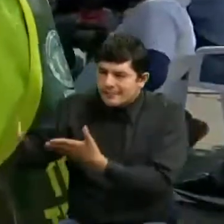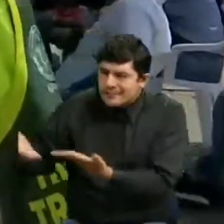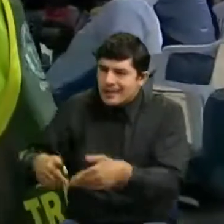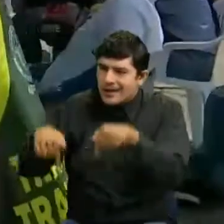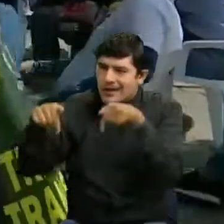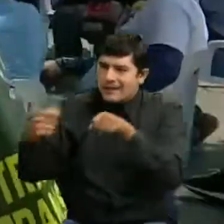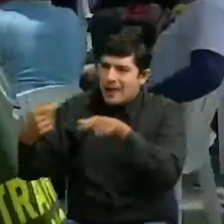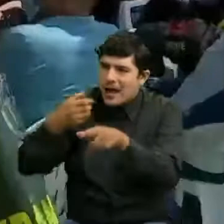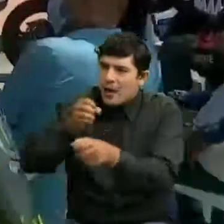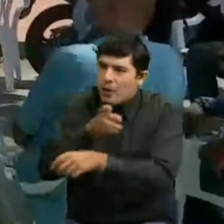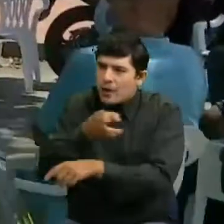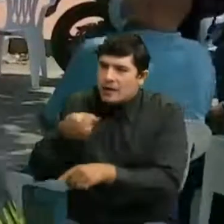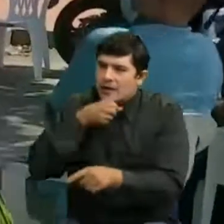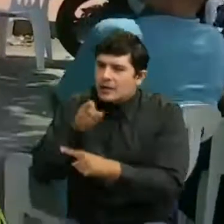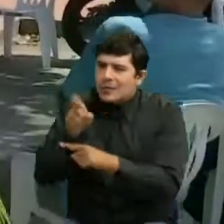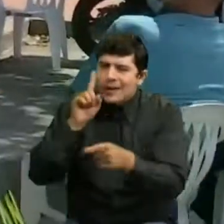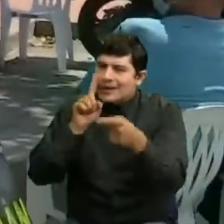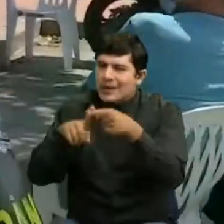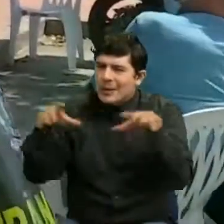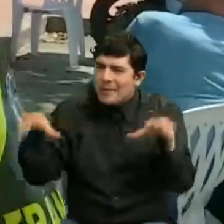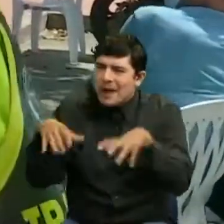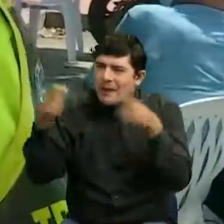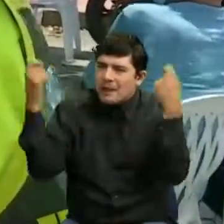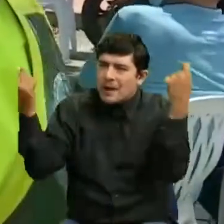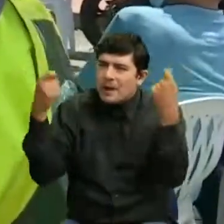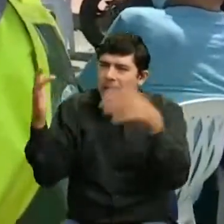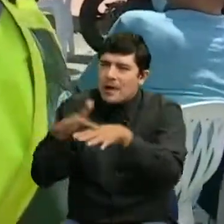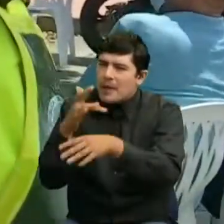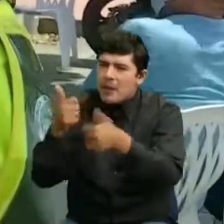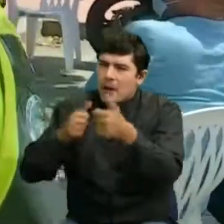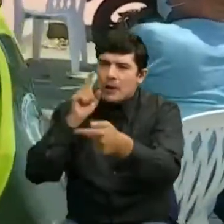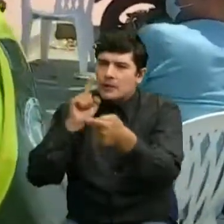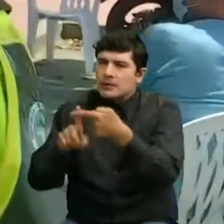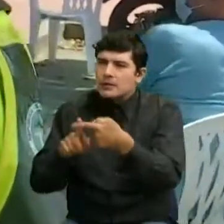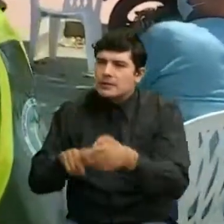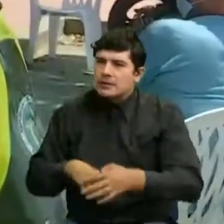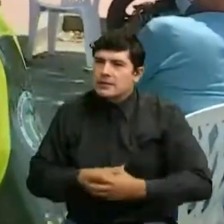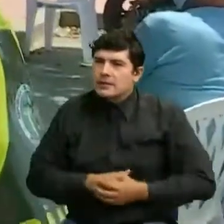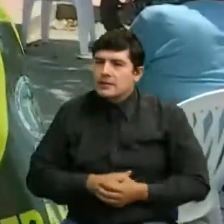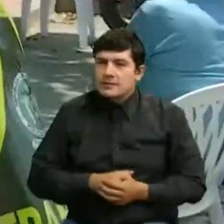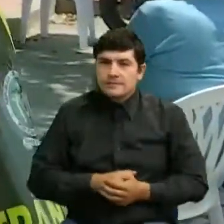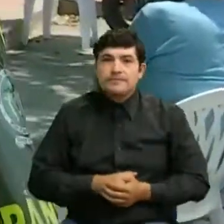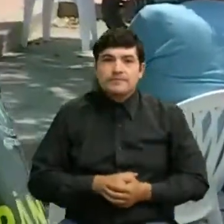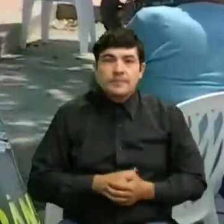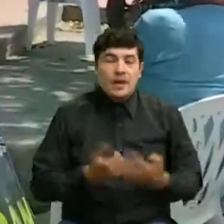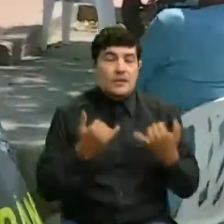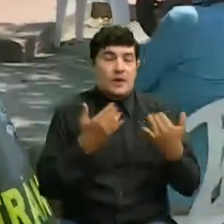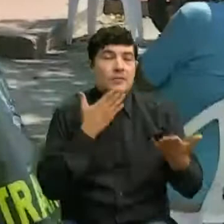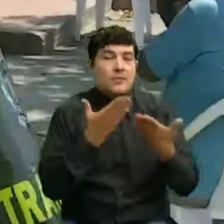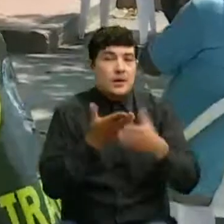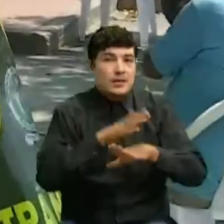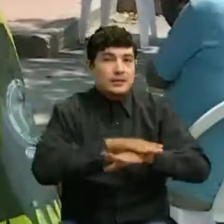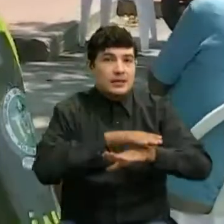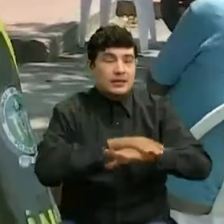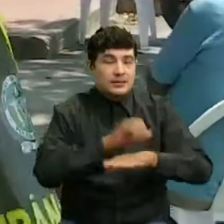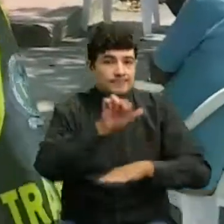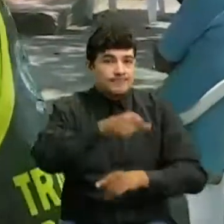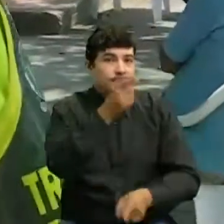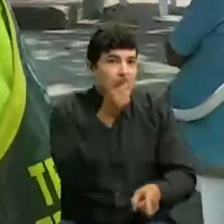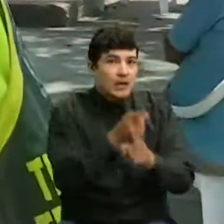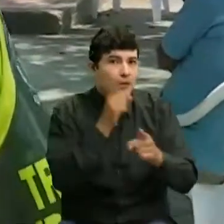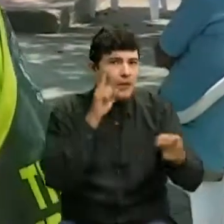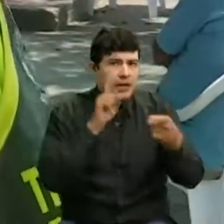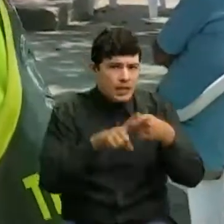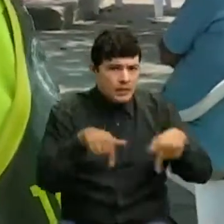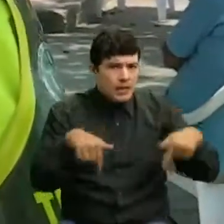actividades? Bueno, sí, señor. Buenas tardes a todos los televidentes. Estamos en la campaña No Vayas Contra Vida. ¿Qué buscamos con esta campaña? Buscamos que